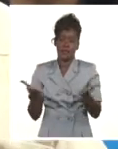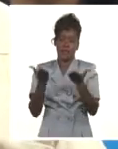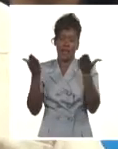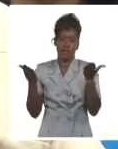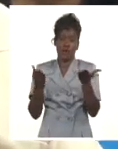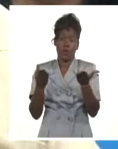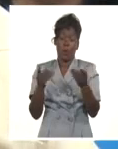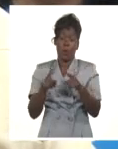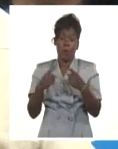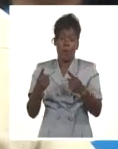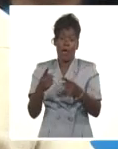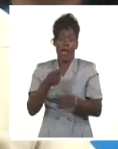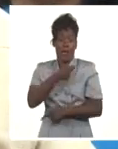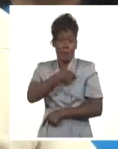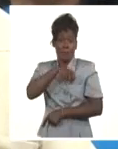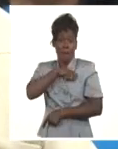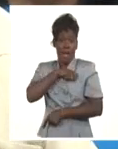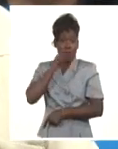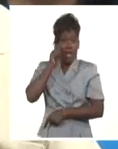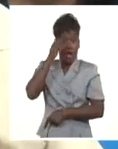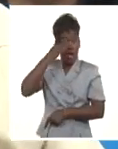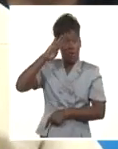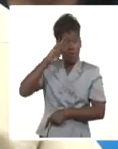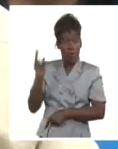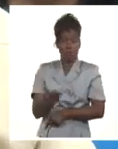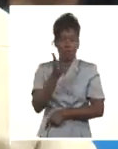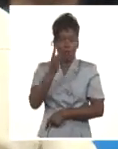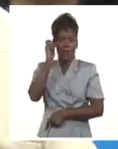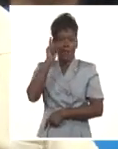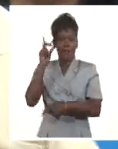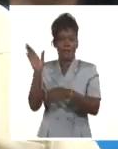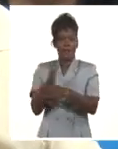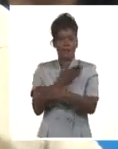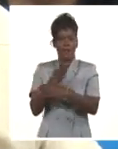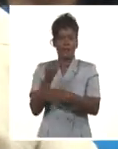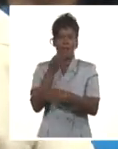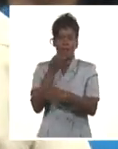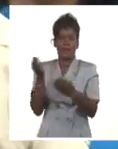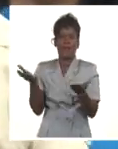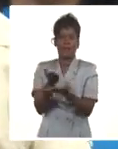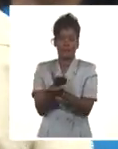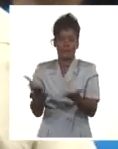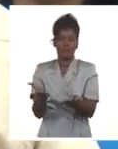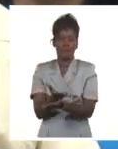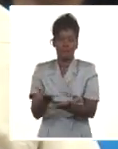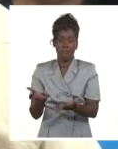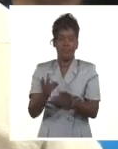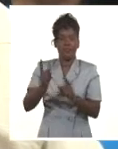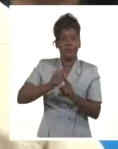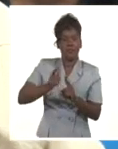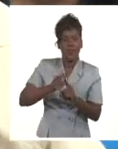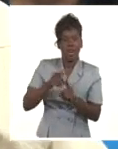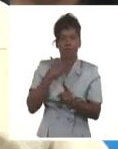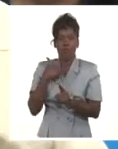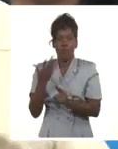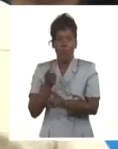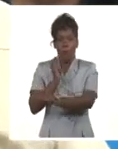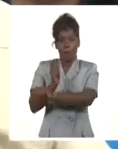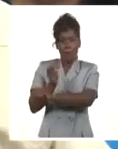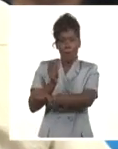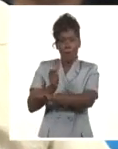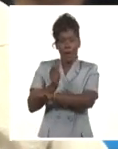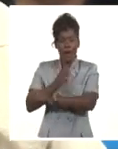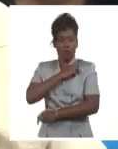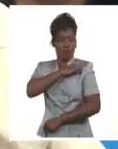de experiencias en espacios como la formación, la capacitación sindical, la